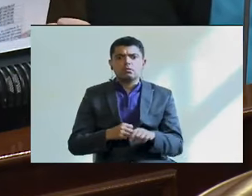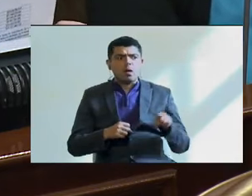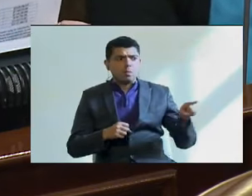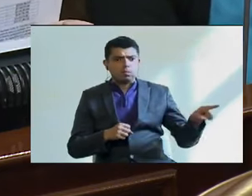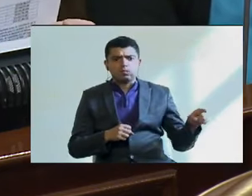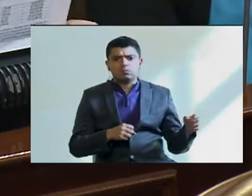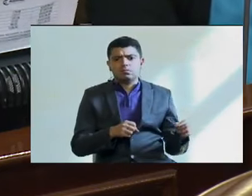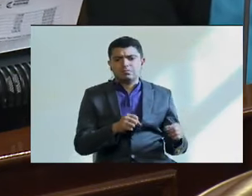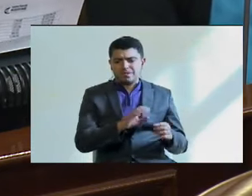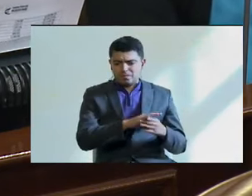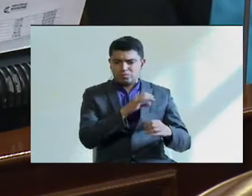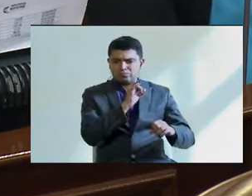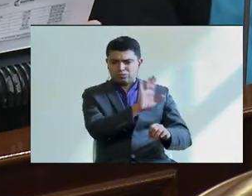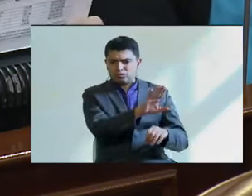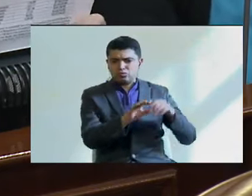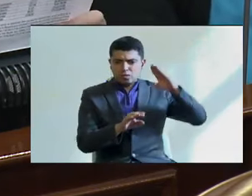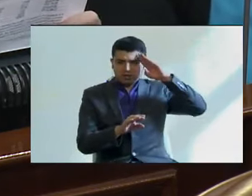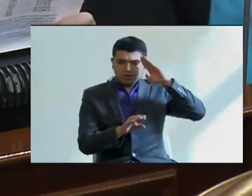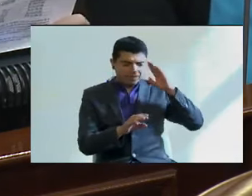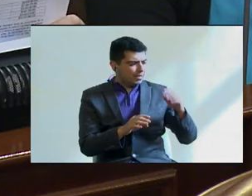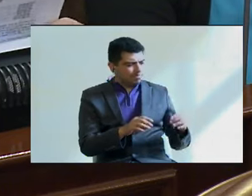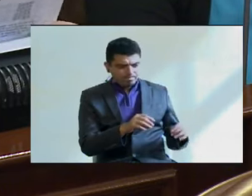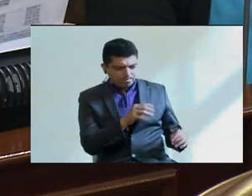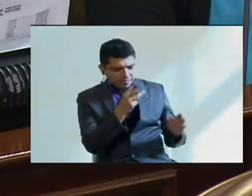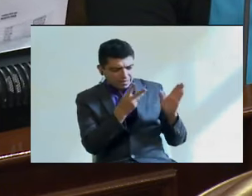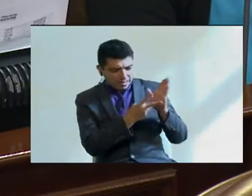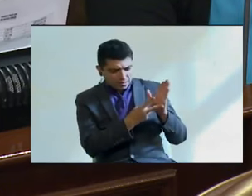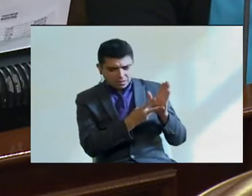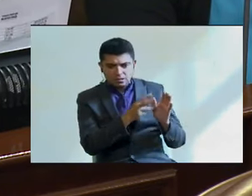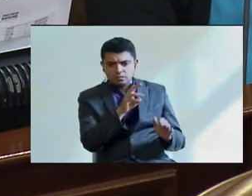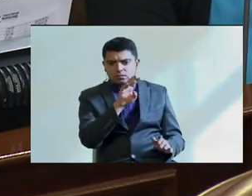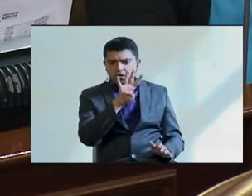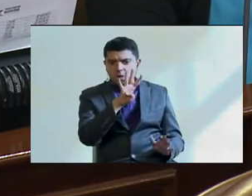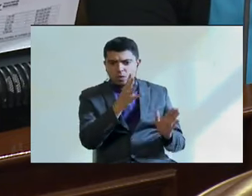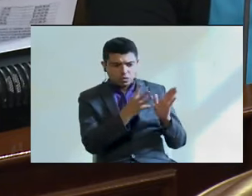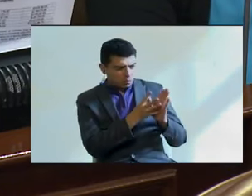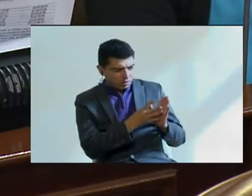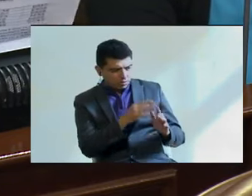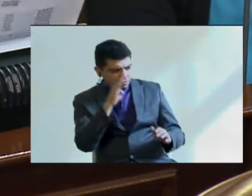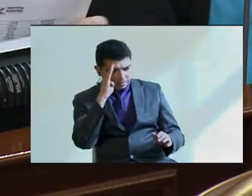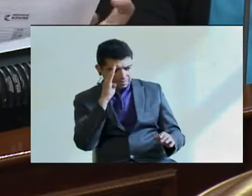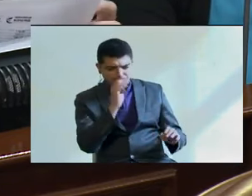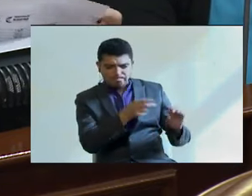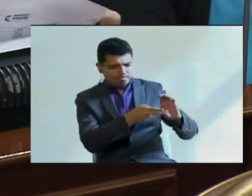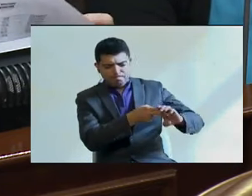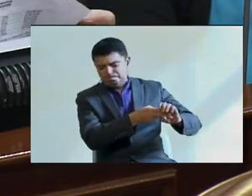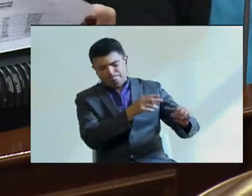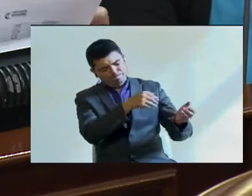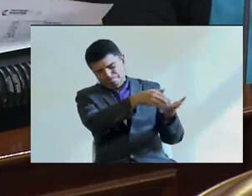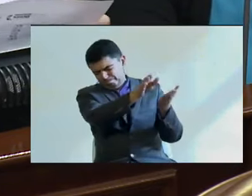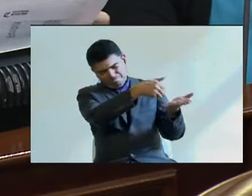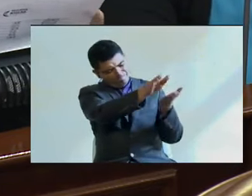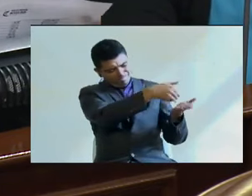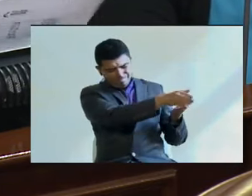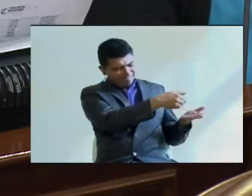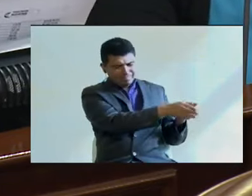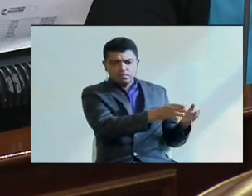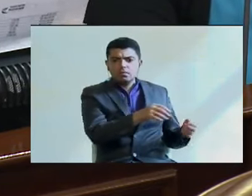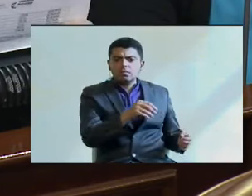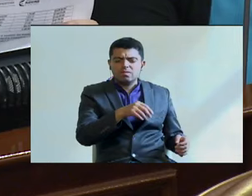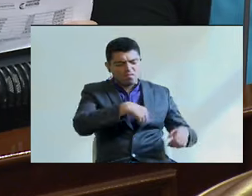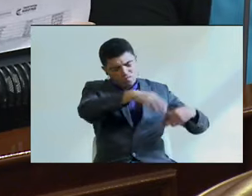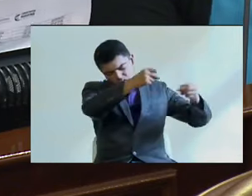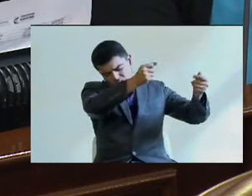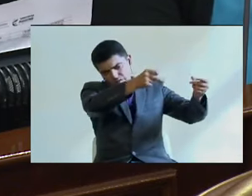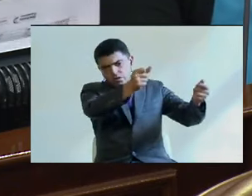3000 o 4000 policías muchos por informes que se presentan sobre actos de